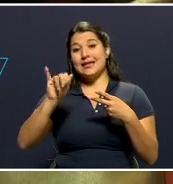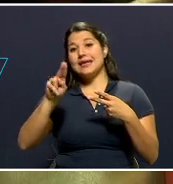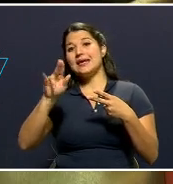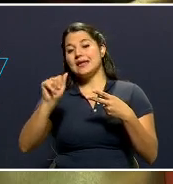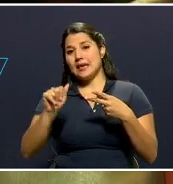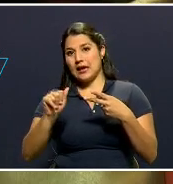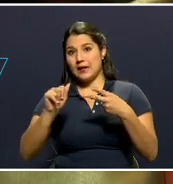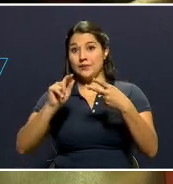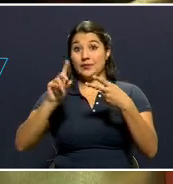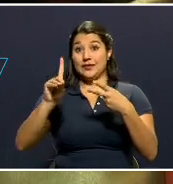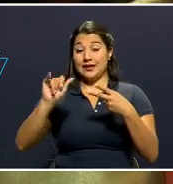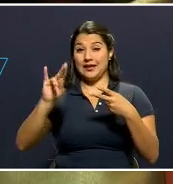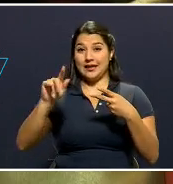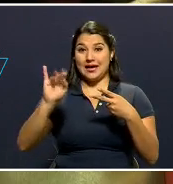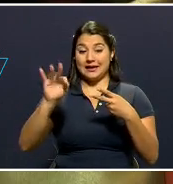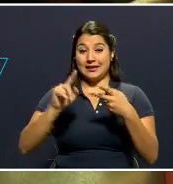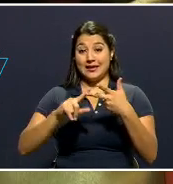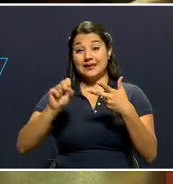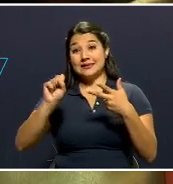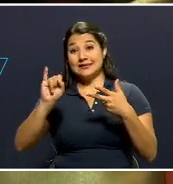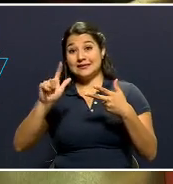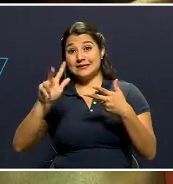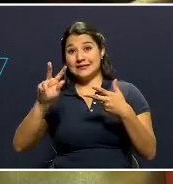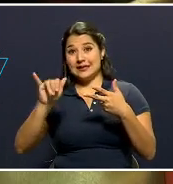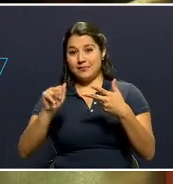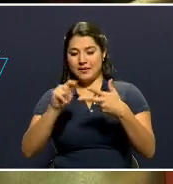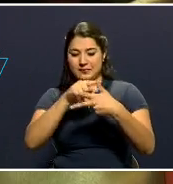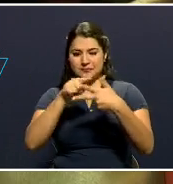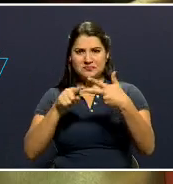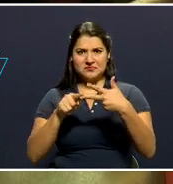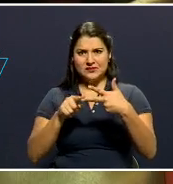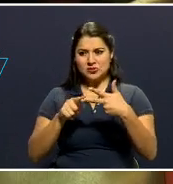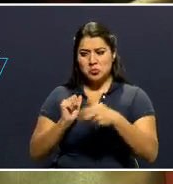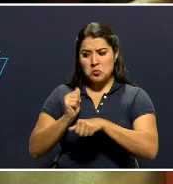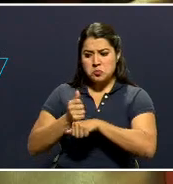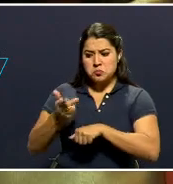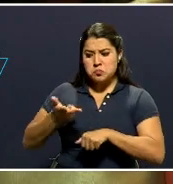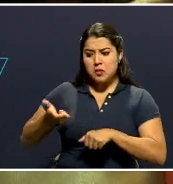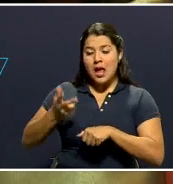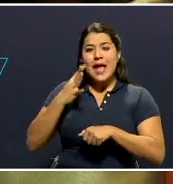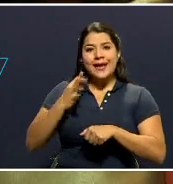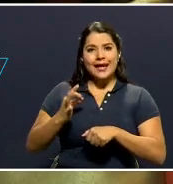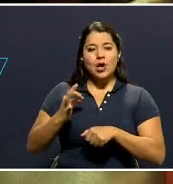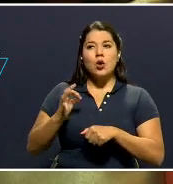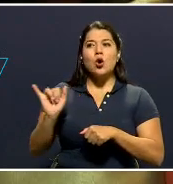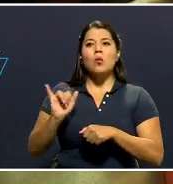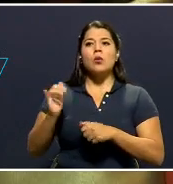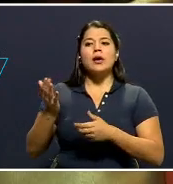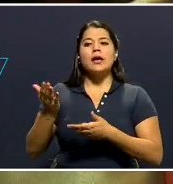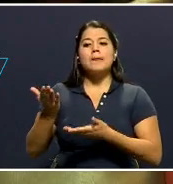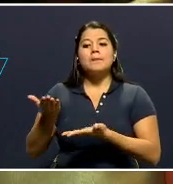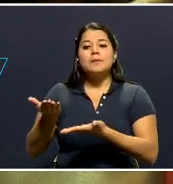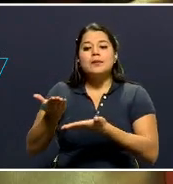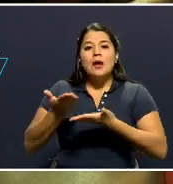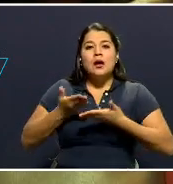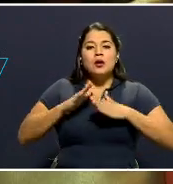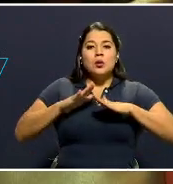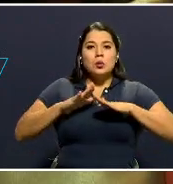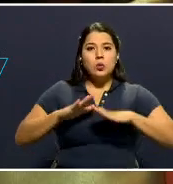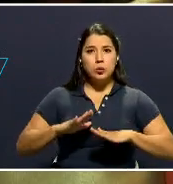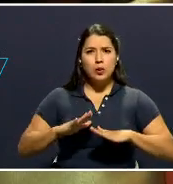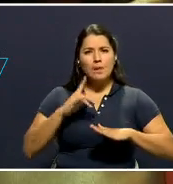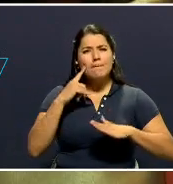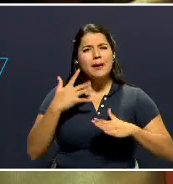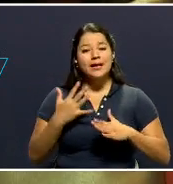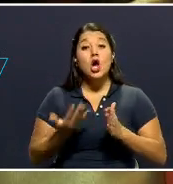hablar, me parece que, como señala Gina, es una bocanada de aire que le permite reconstruir la agenda de nuevo